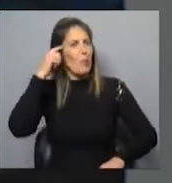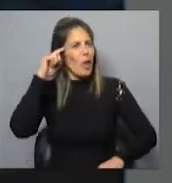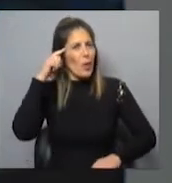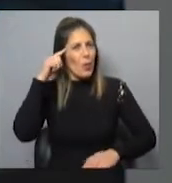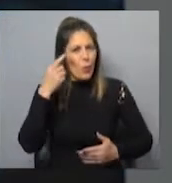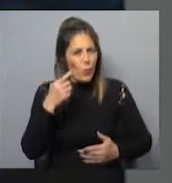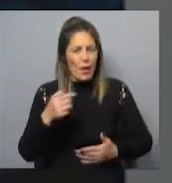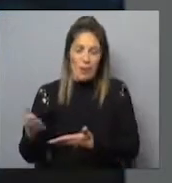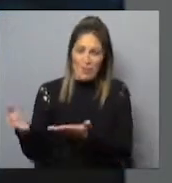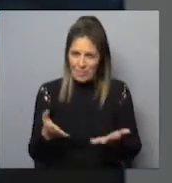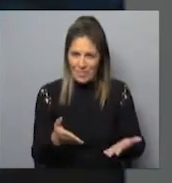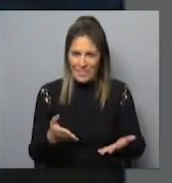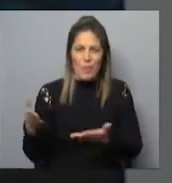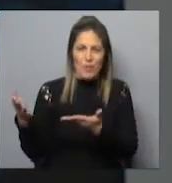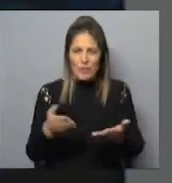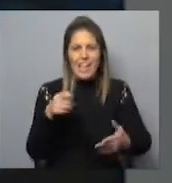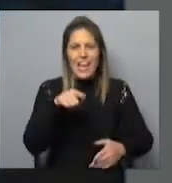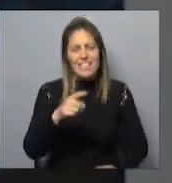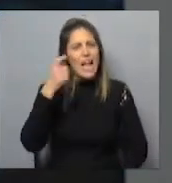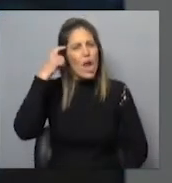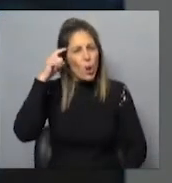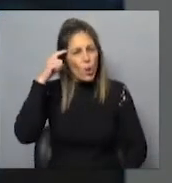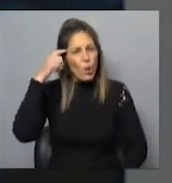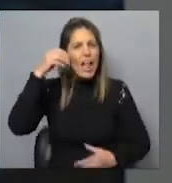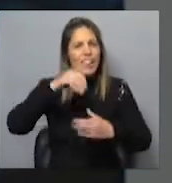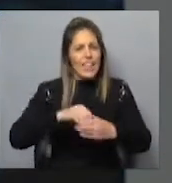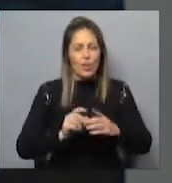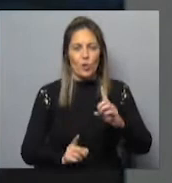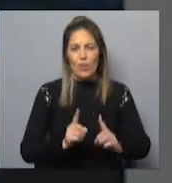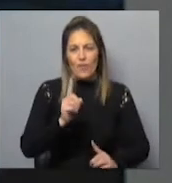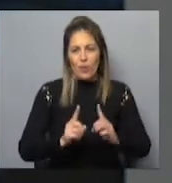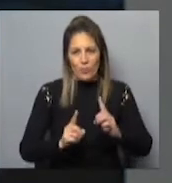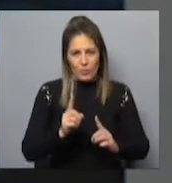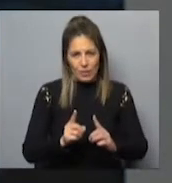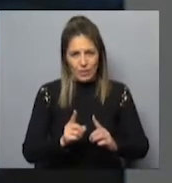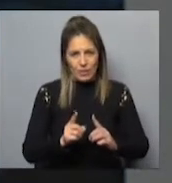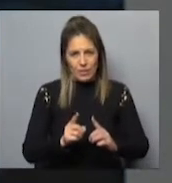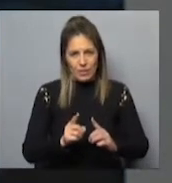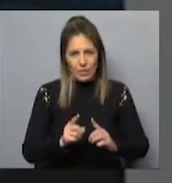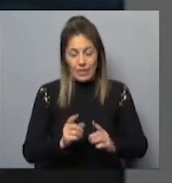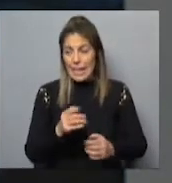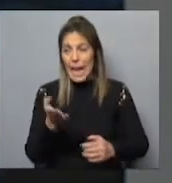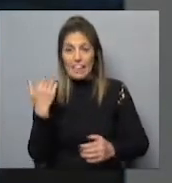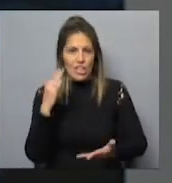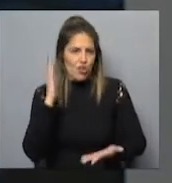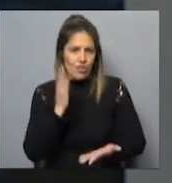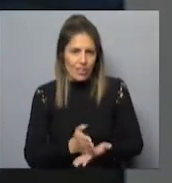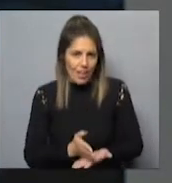bienvenida bienvenida a esa locura dentro de una facultad que nos condenaba